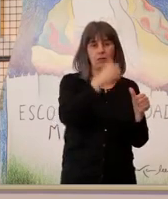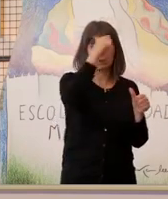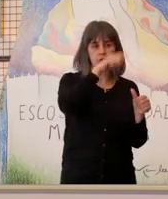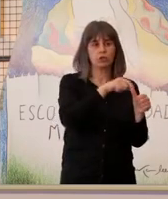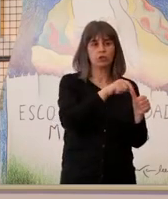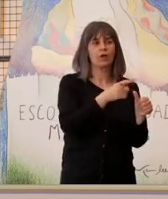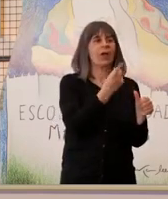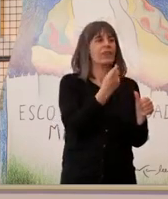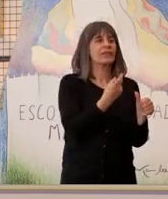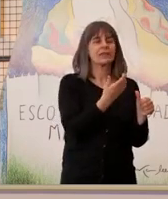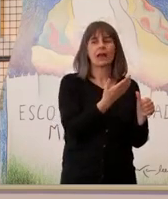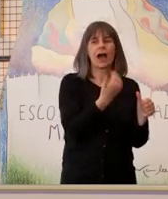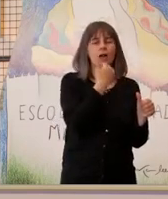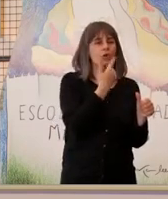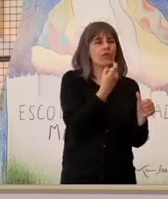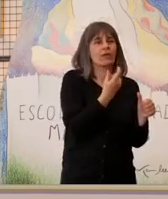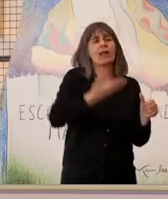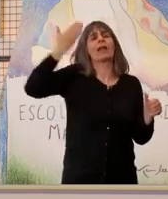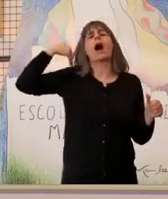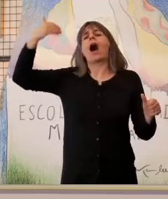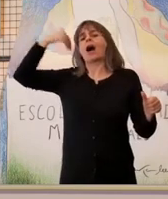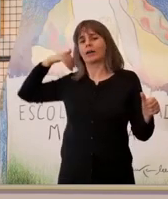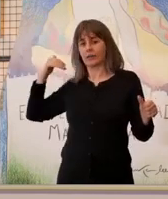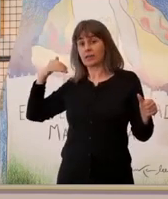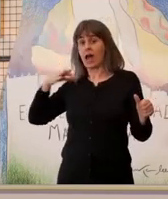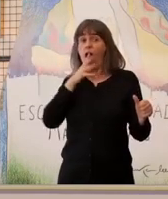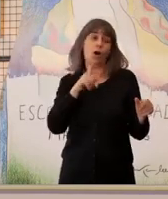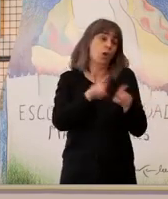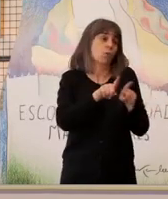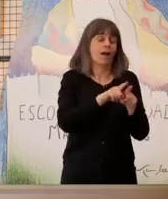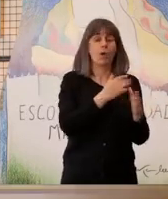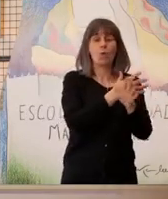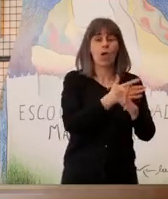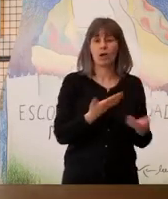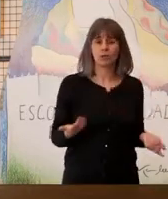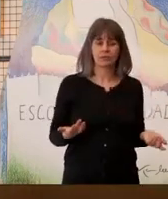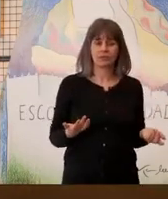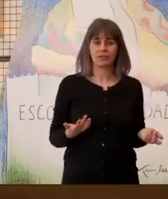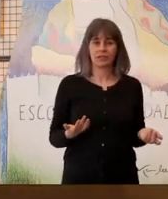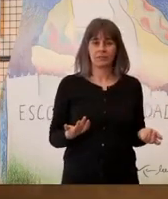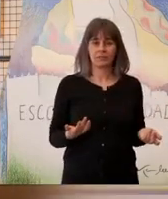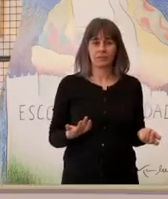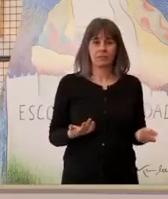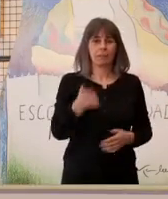en el pasado probablemente hoy se ha vuelto un juego hoy se ha vuelto un juego Aparentemente sin Peligro